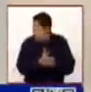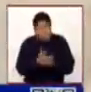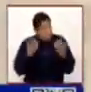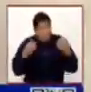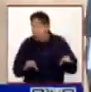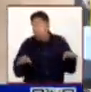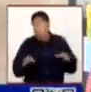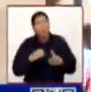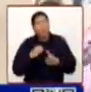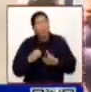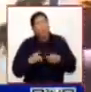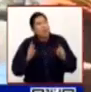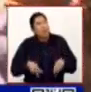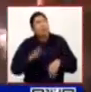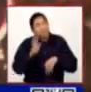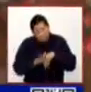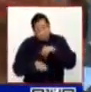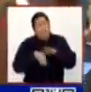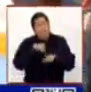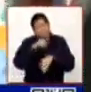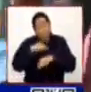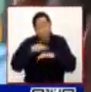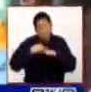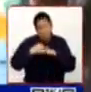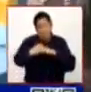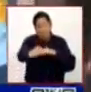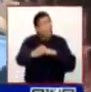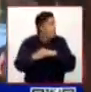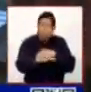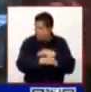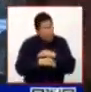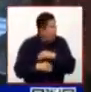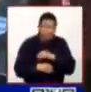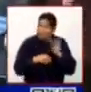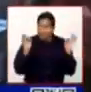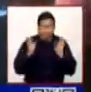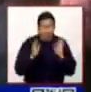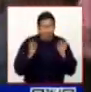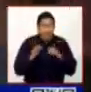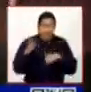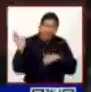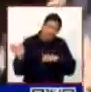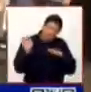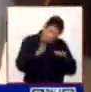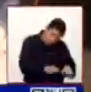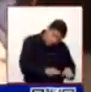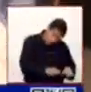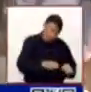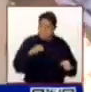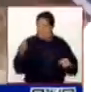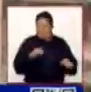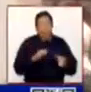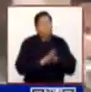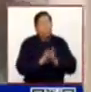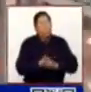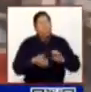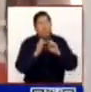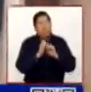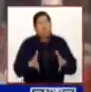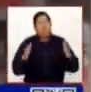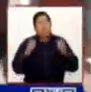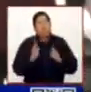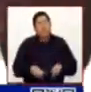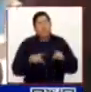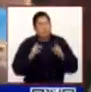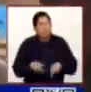o quizás las personas caminando tranquilas sobre la acera, pero no, ni en la acera, ni debajo, uno puede estar en paz, ni